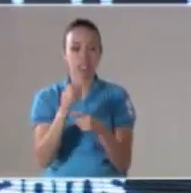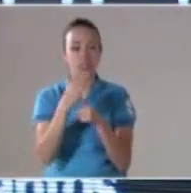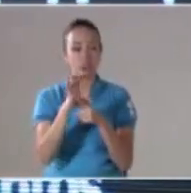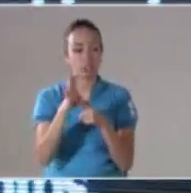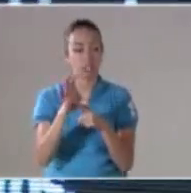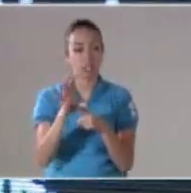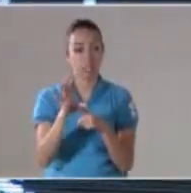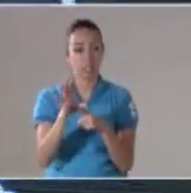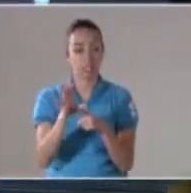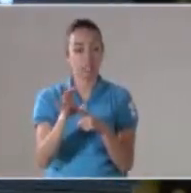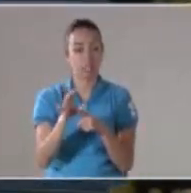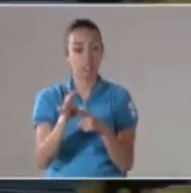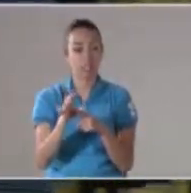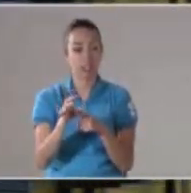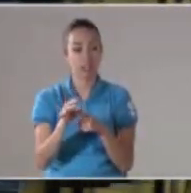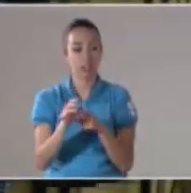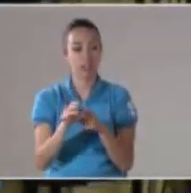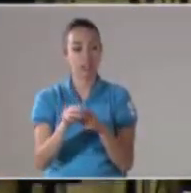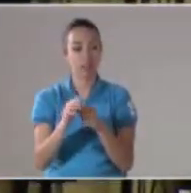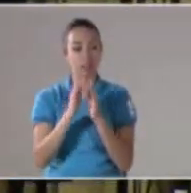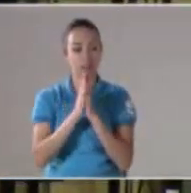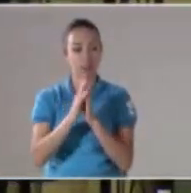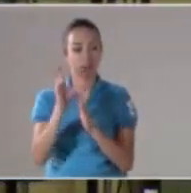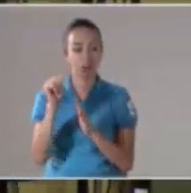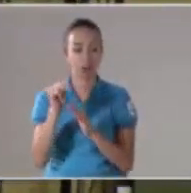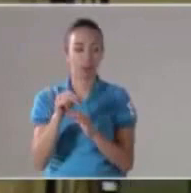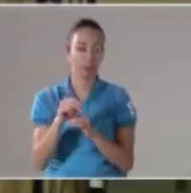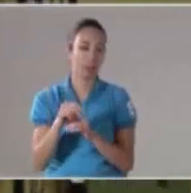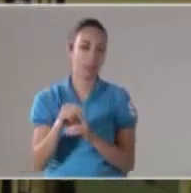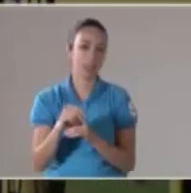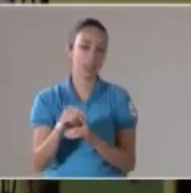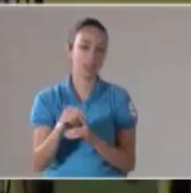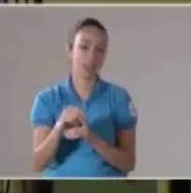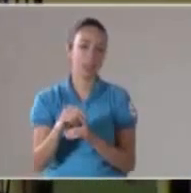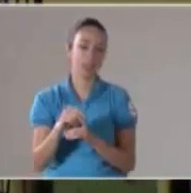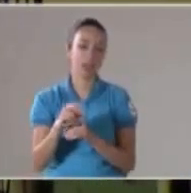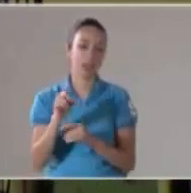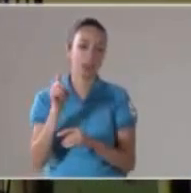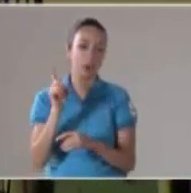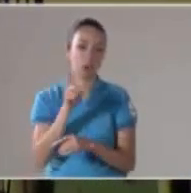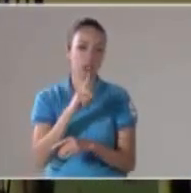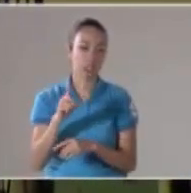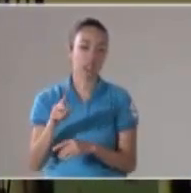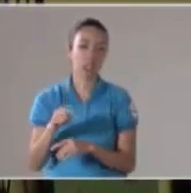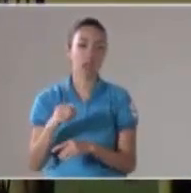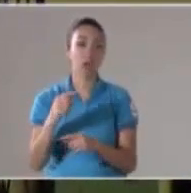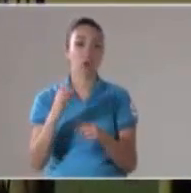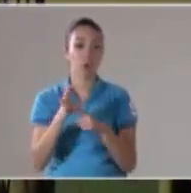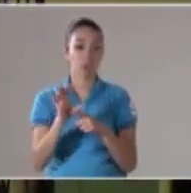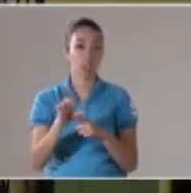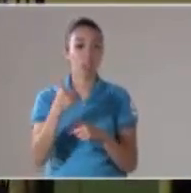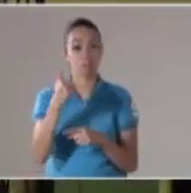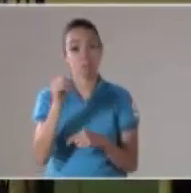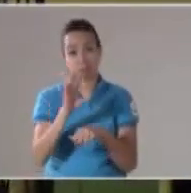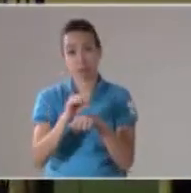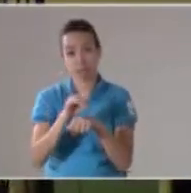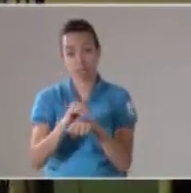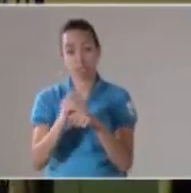incluso, y no, por favor no me juzgue, cosas lícitas por amor a su